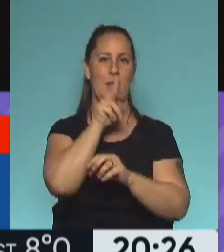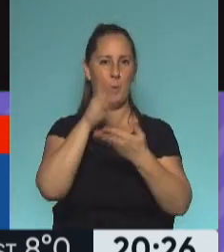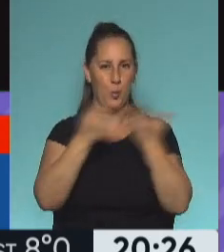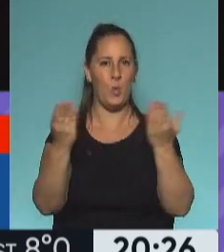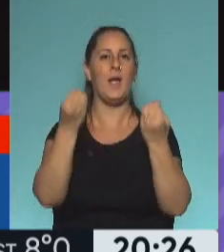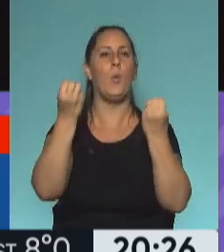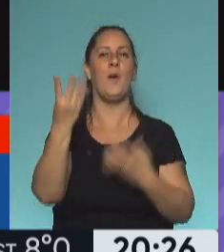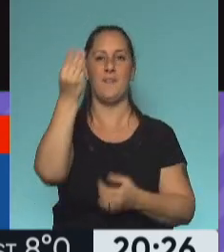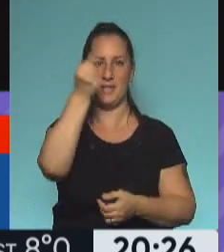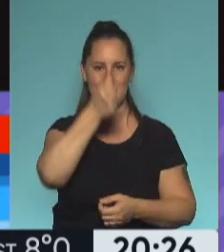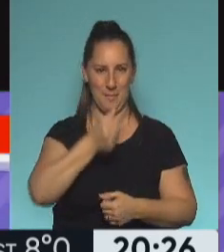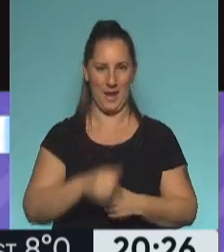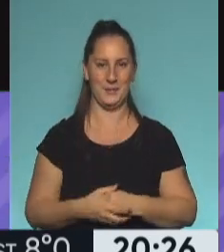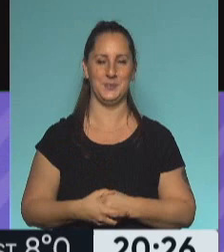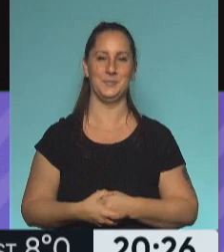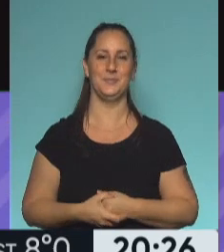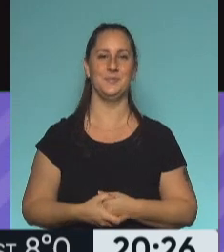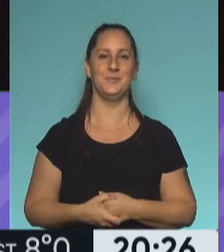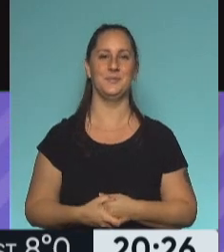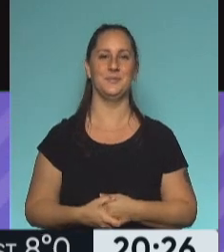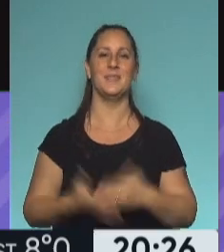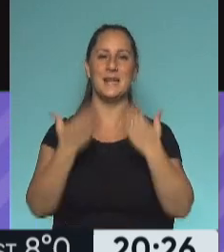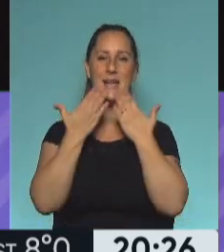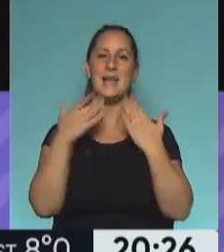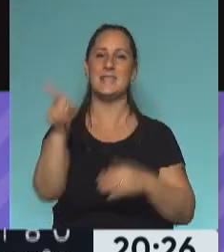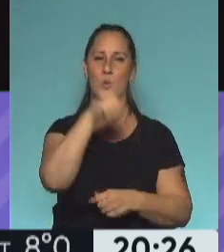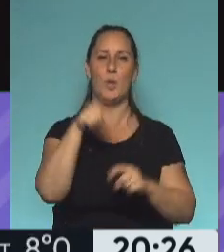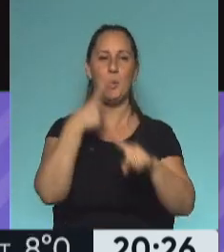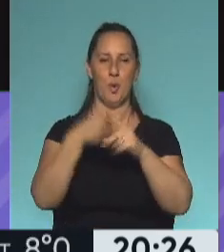muy buen fin de semana. Gracias a ustedes por la preocupación. A usted.